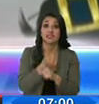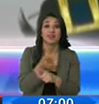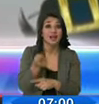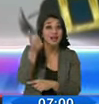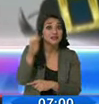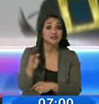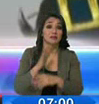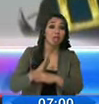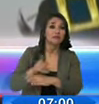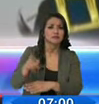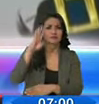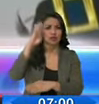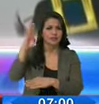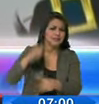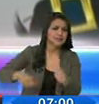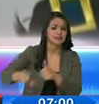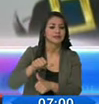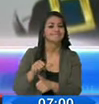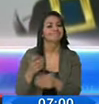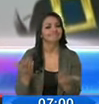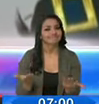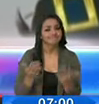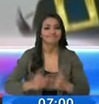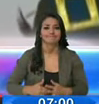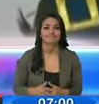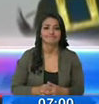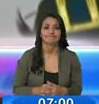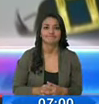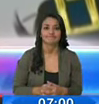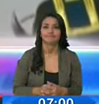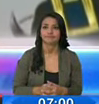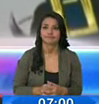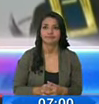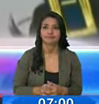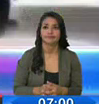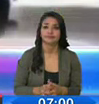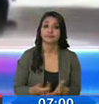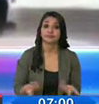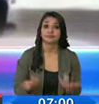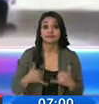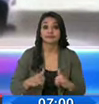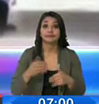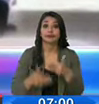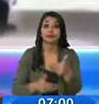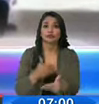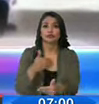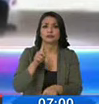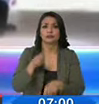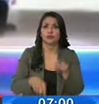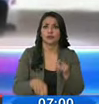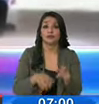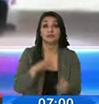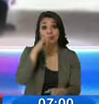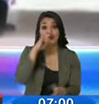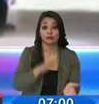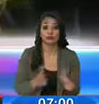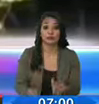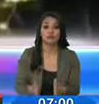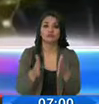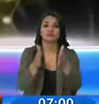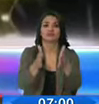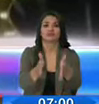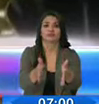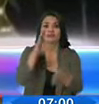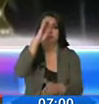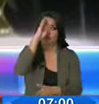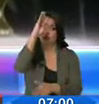policial, se adoptó el no continuar con el procedimiento. Cuando el pequeño cuerpo era velado, llegaron los policías con la